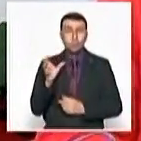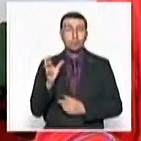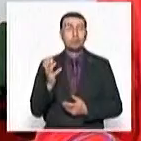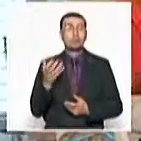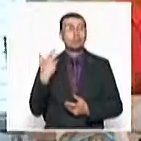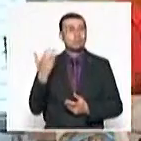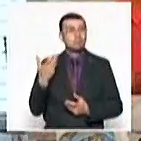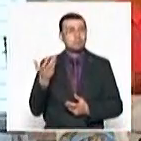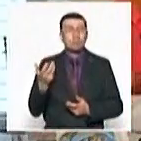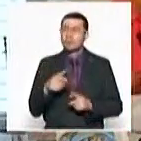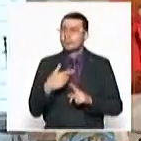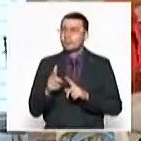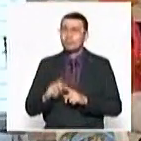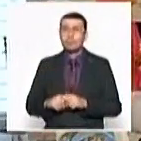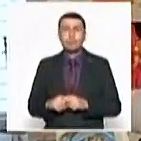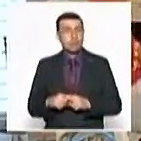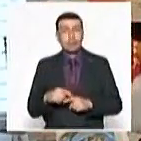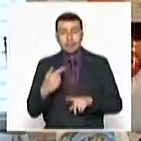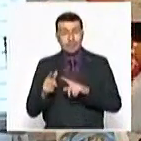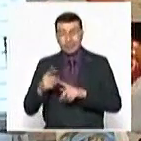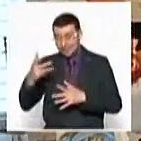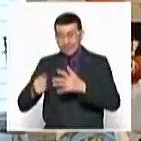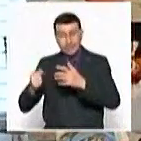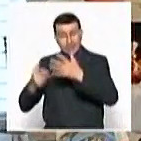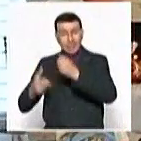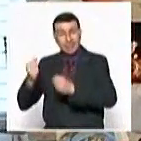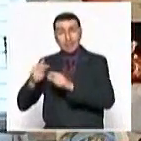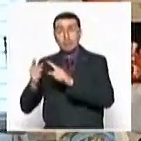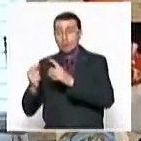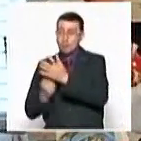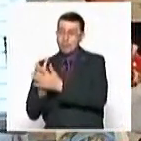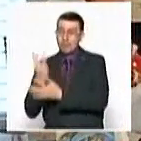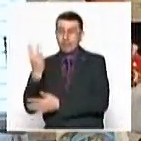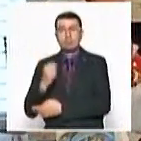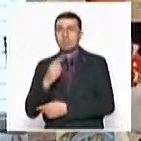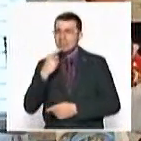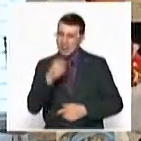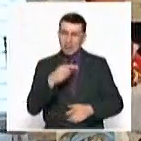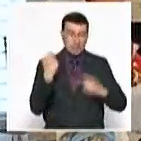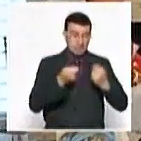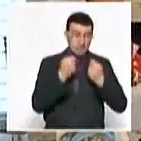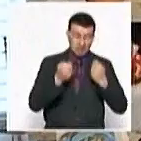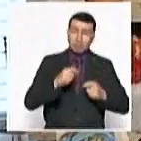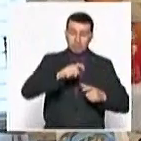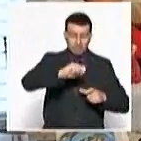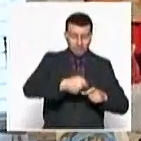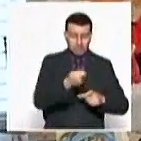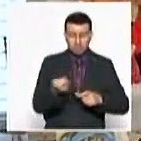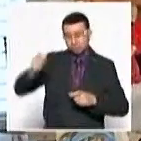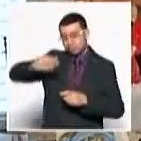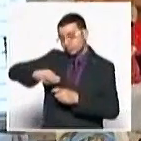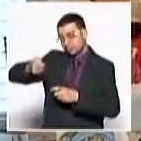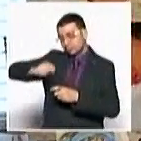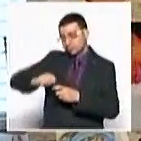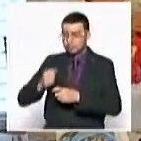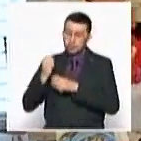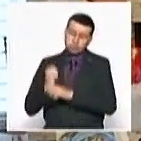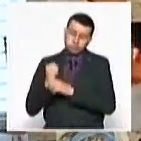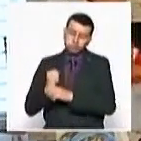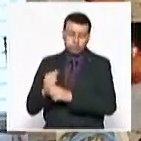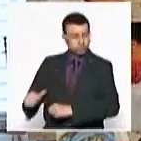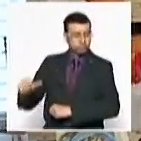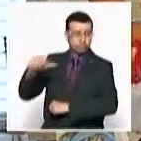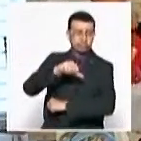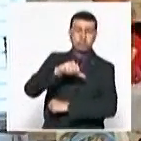leches vegetales. Pero esa historia que le vendieron a las mamás de la leche de tarro, y no lo digo yo, esto cada día lo estudian y lo